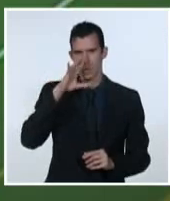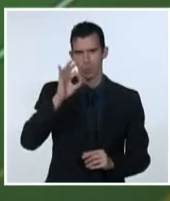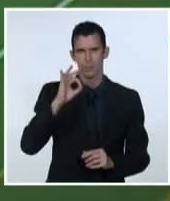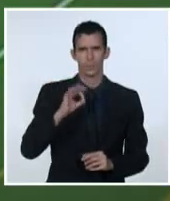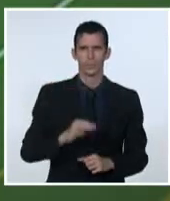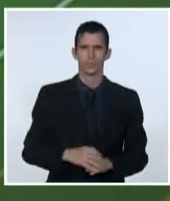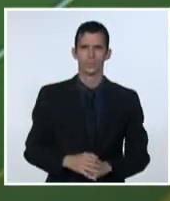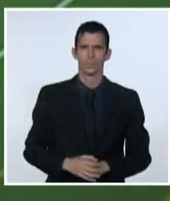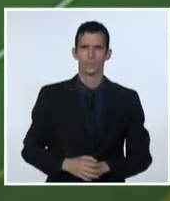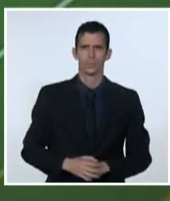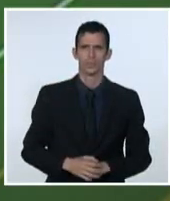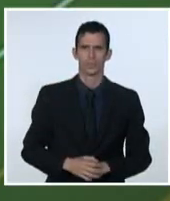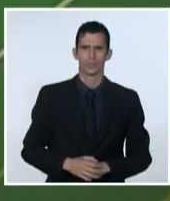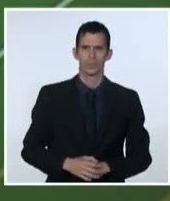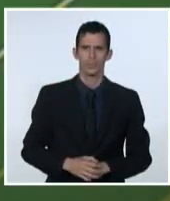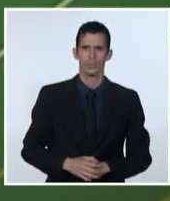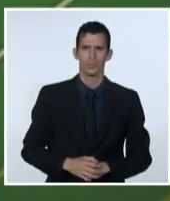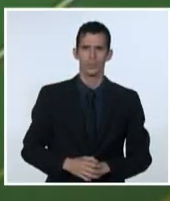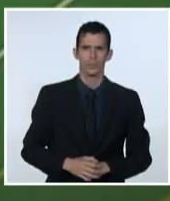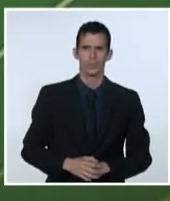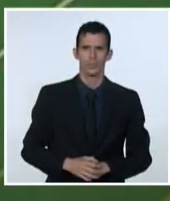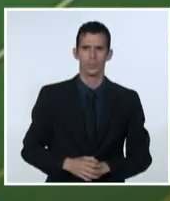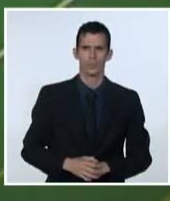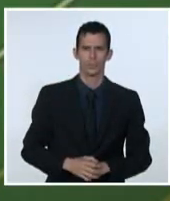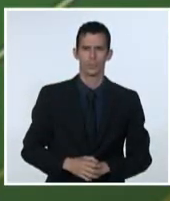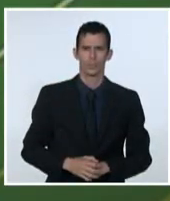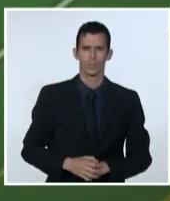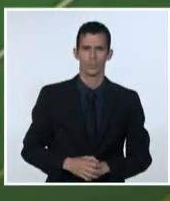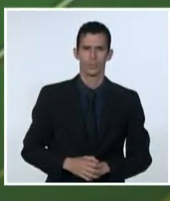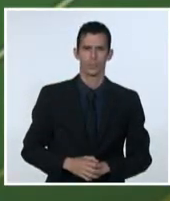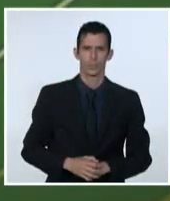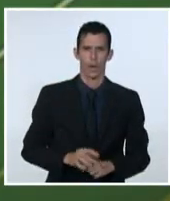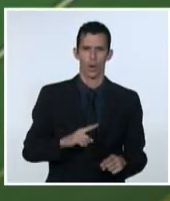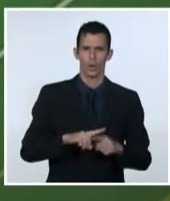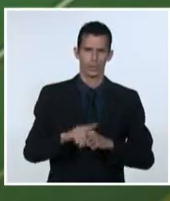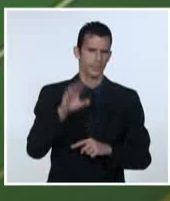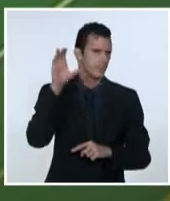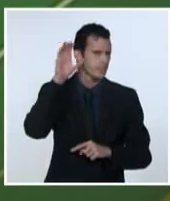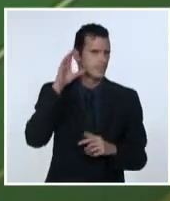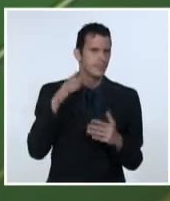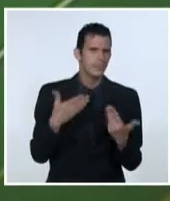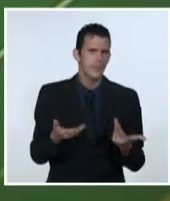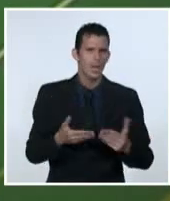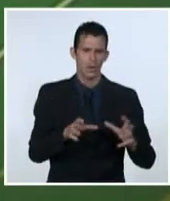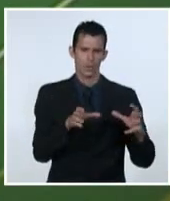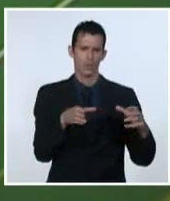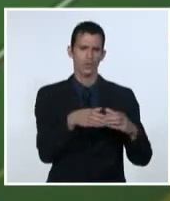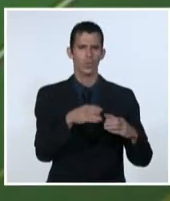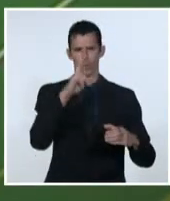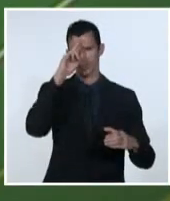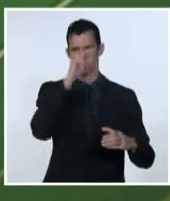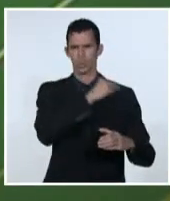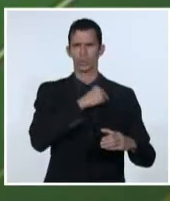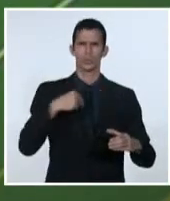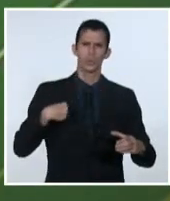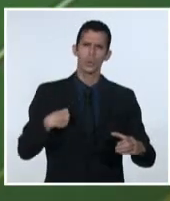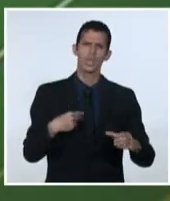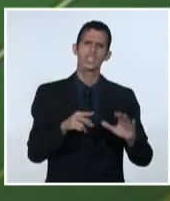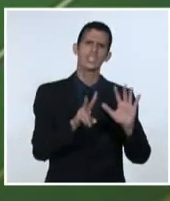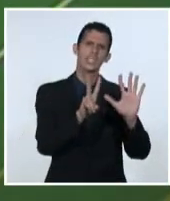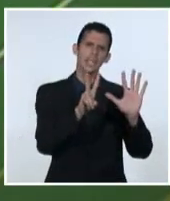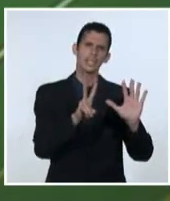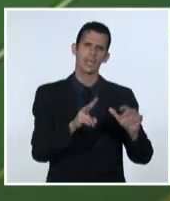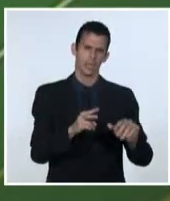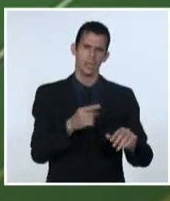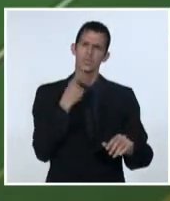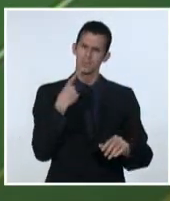grupo de atemporal de trabajo también conocimos que siete brigadas médicas están dispuestas a brindar servicio en zonas montañosas y lugares